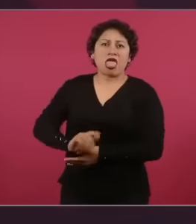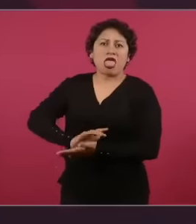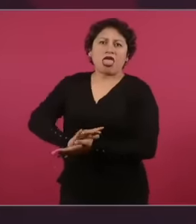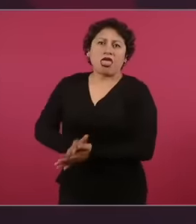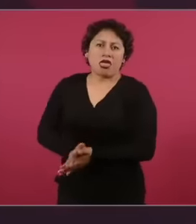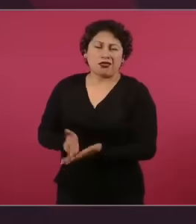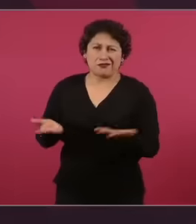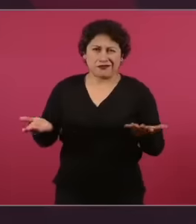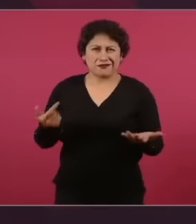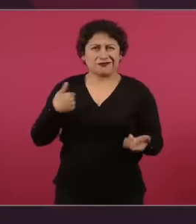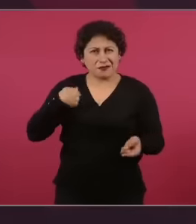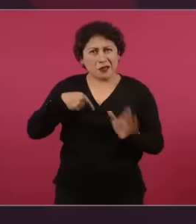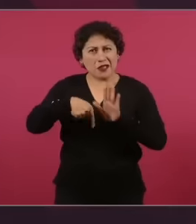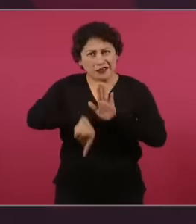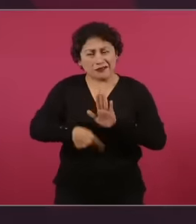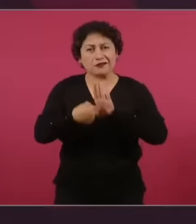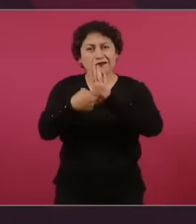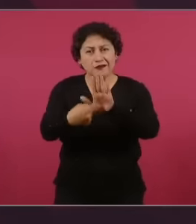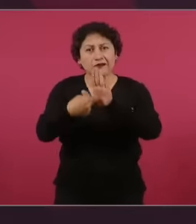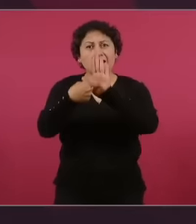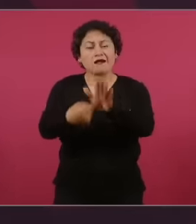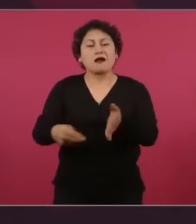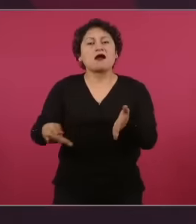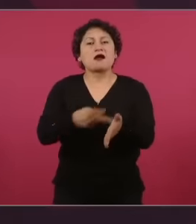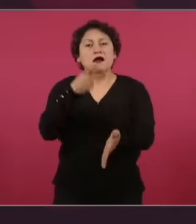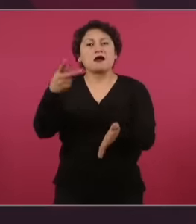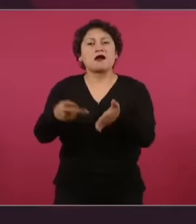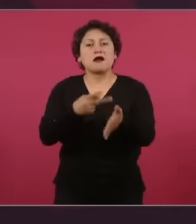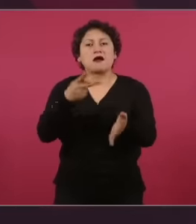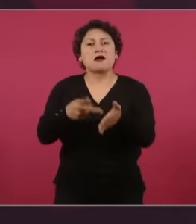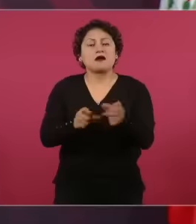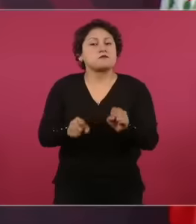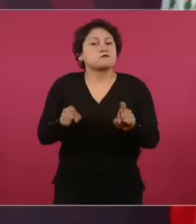dicho muchas veces, y racistas.